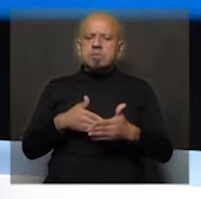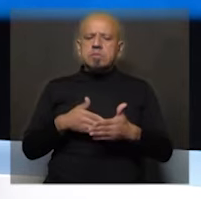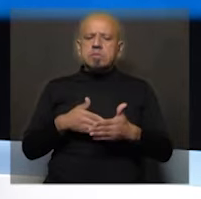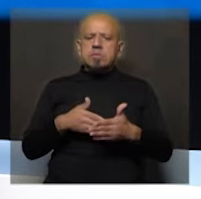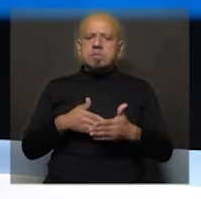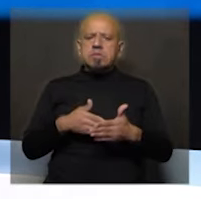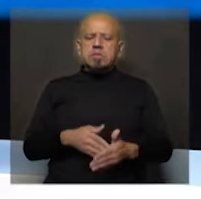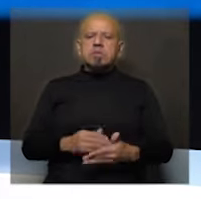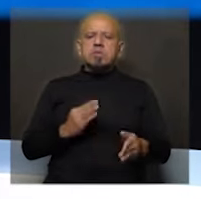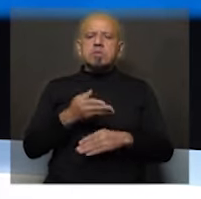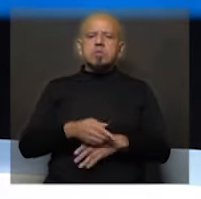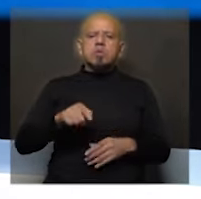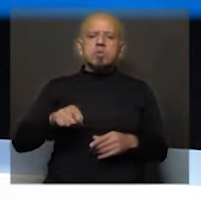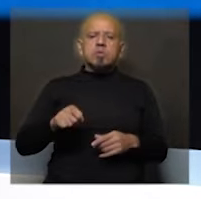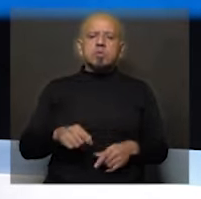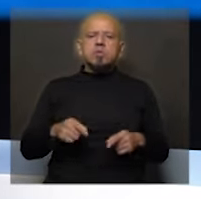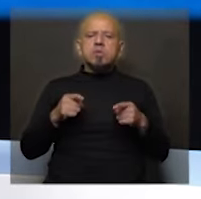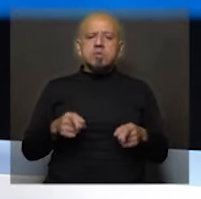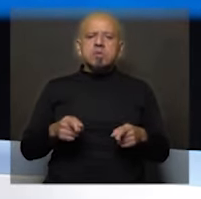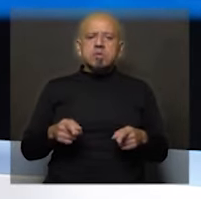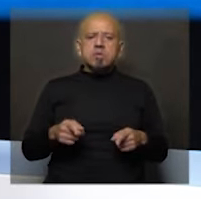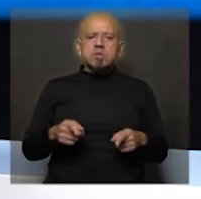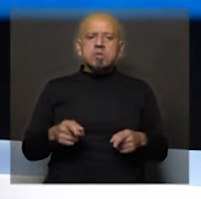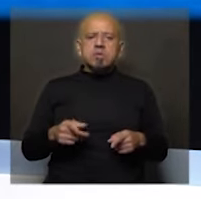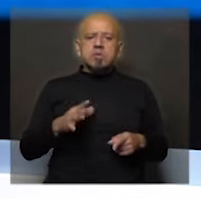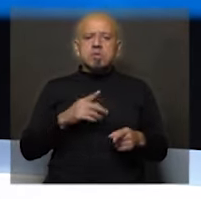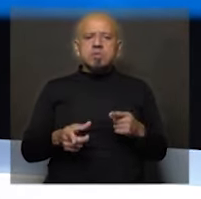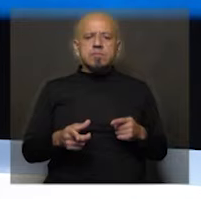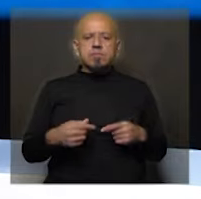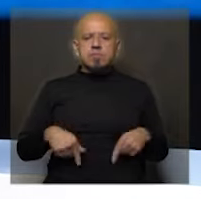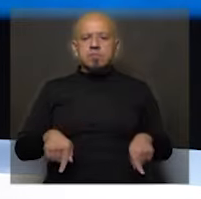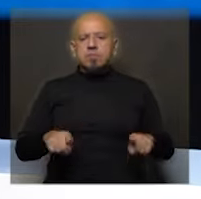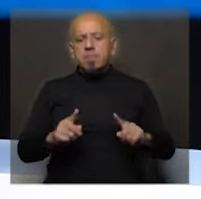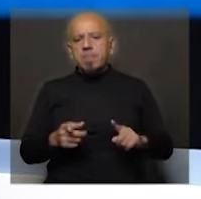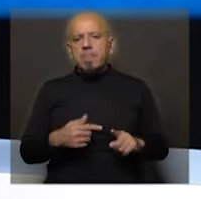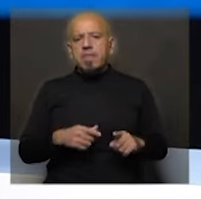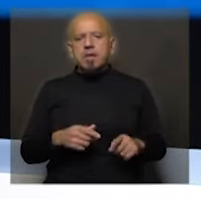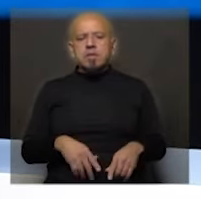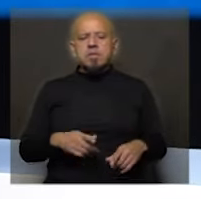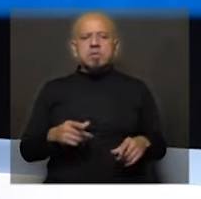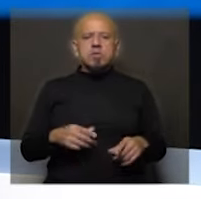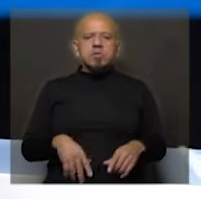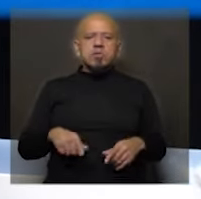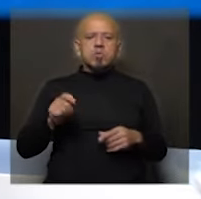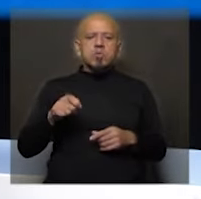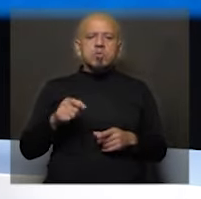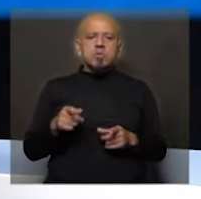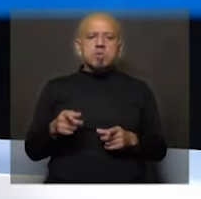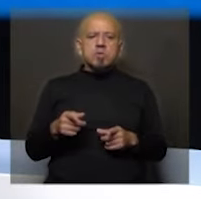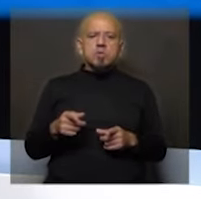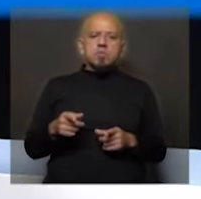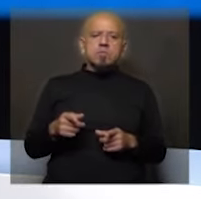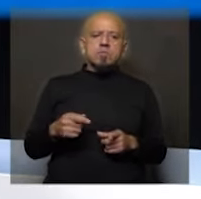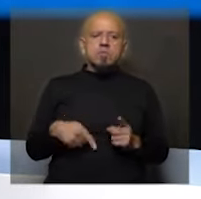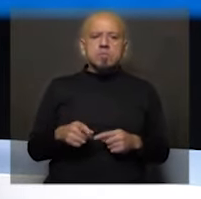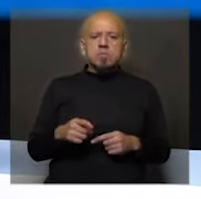la justicia no porque ahí es donde se activan esos prejuicios no si los operadores del sistema de Justicia también operan en base a esos